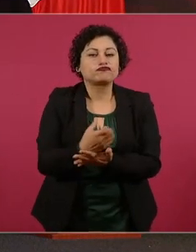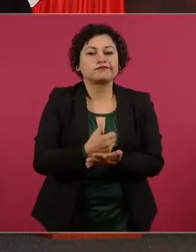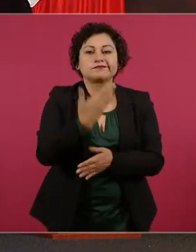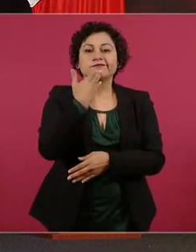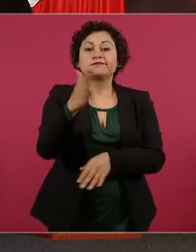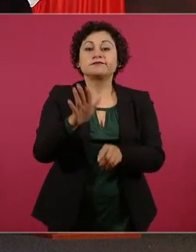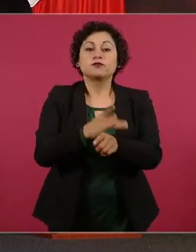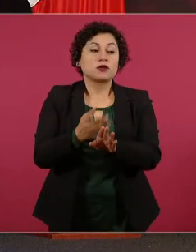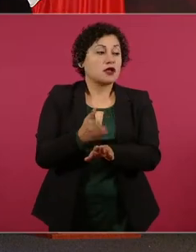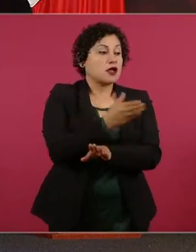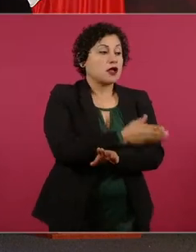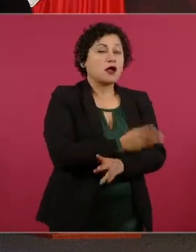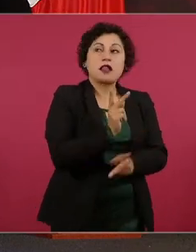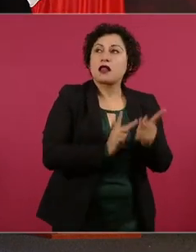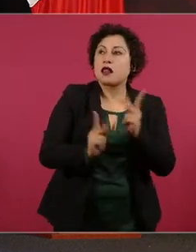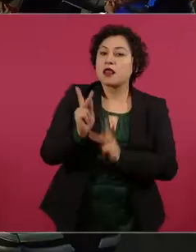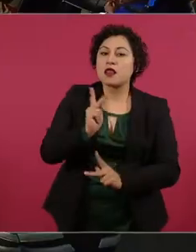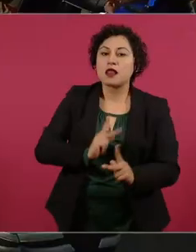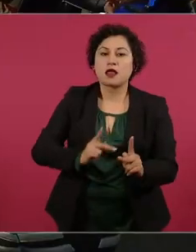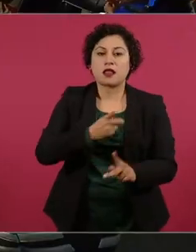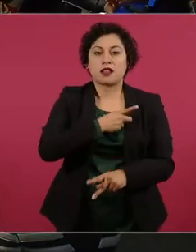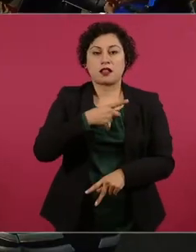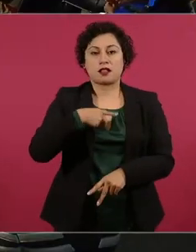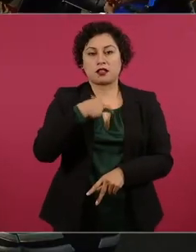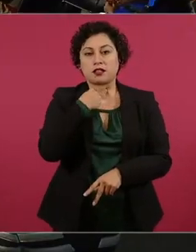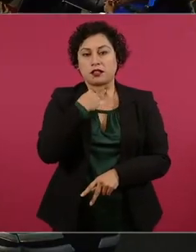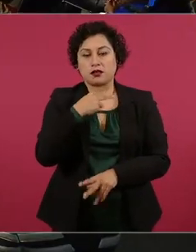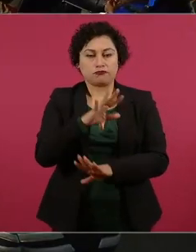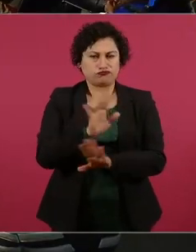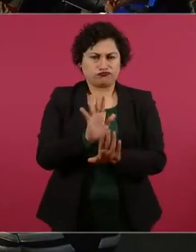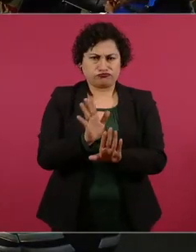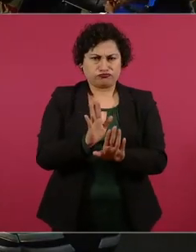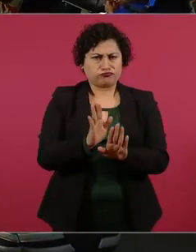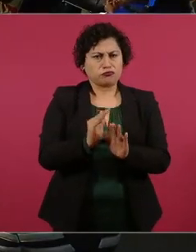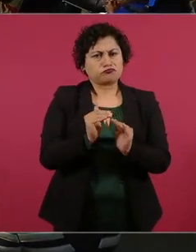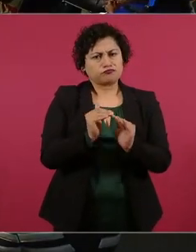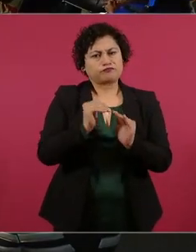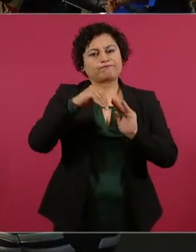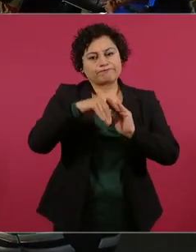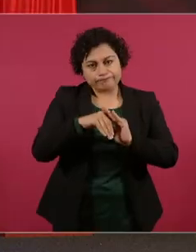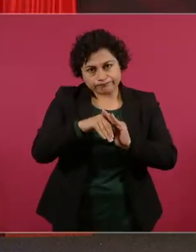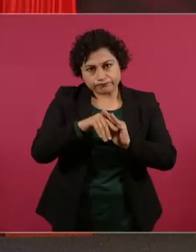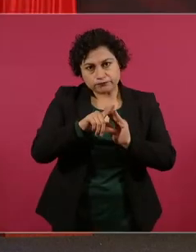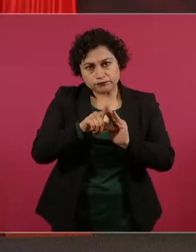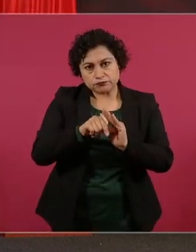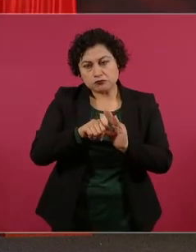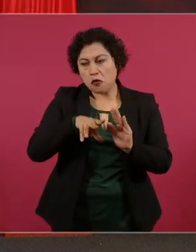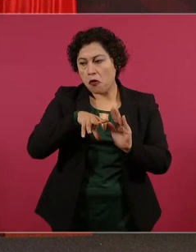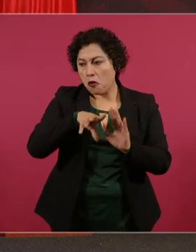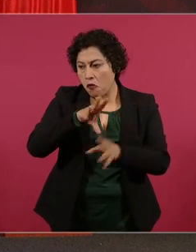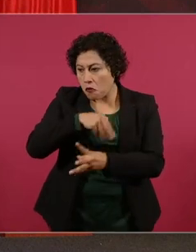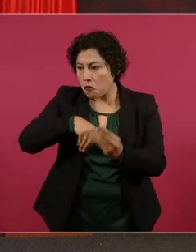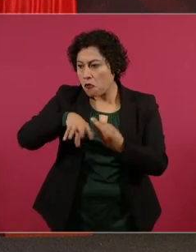este dato incluso está previsto para finales